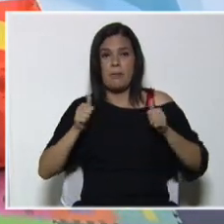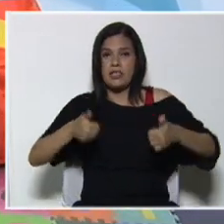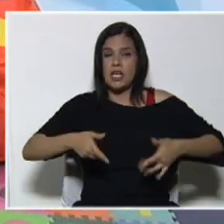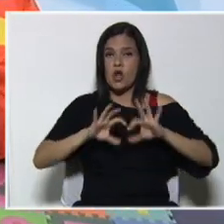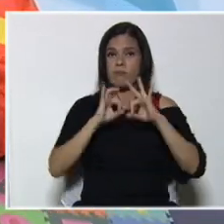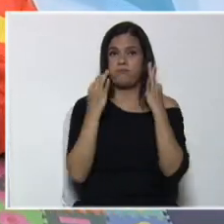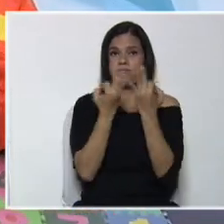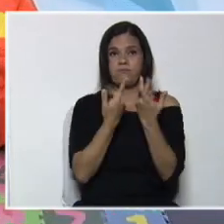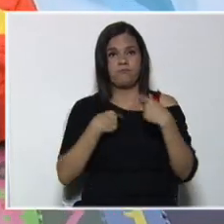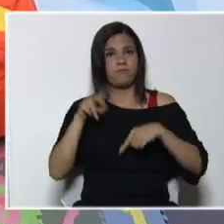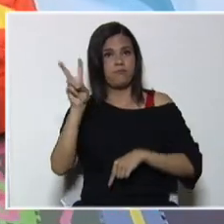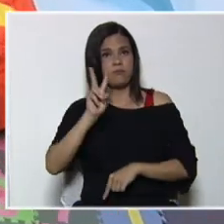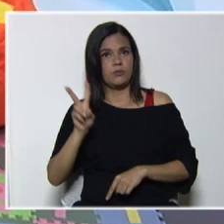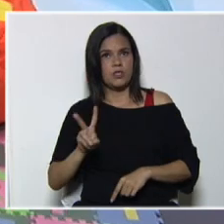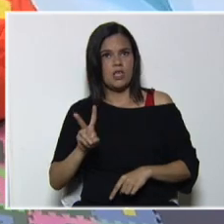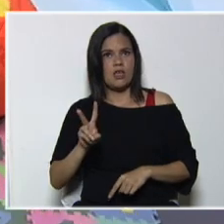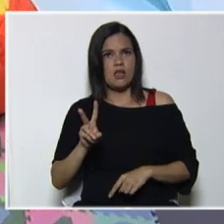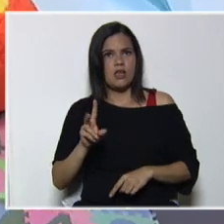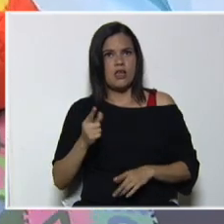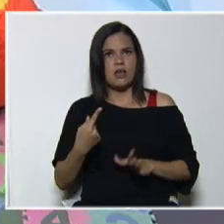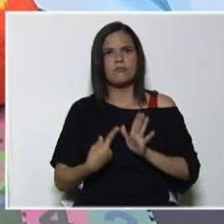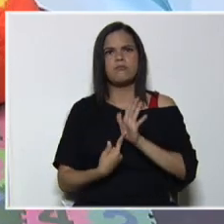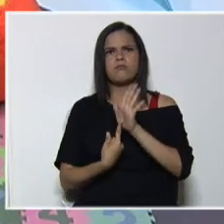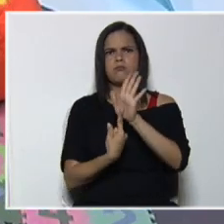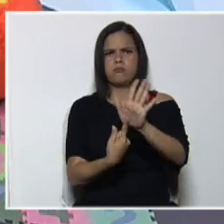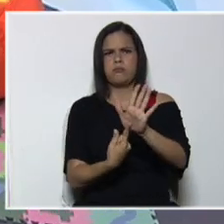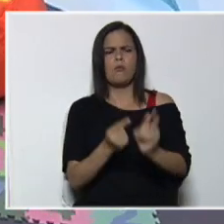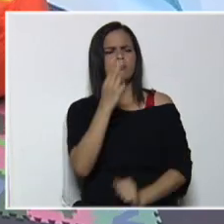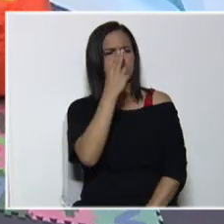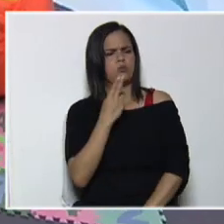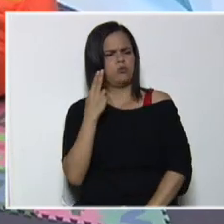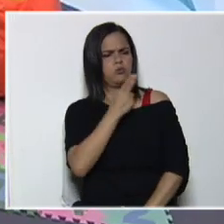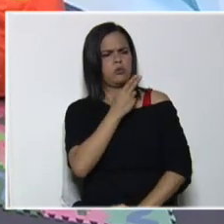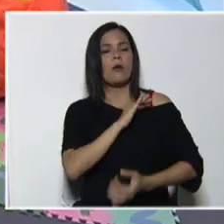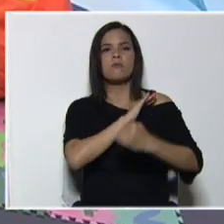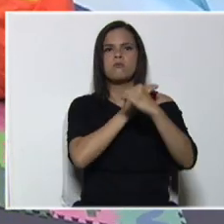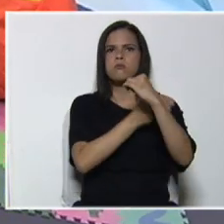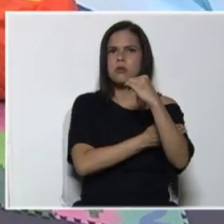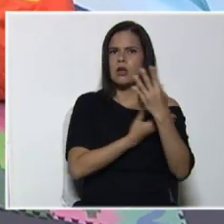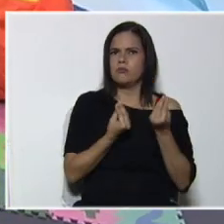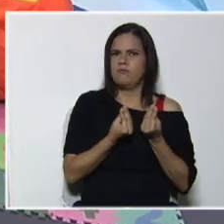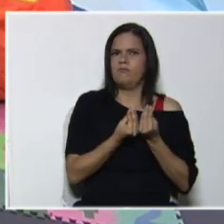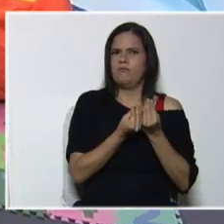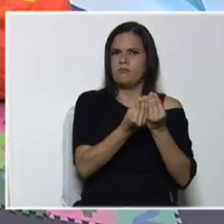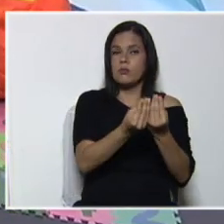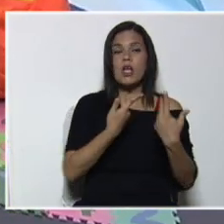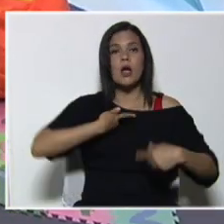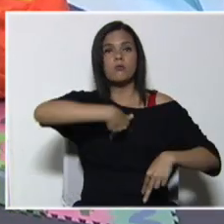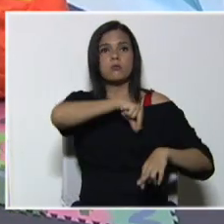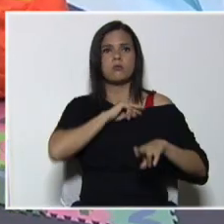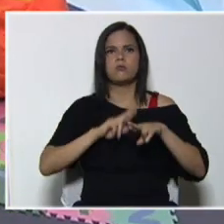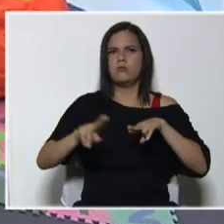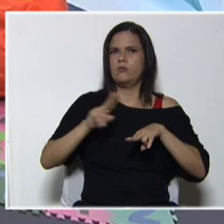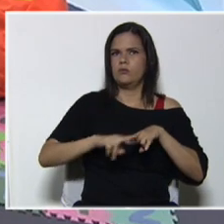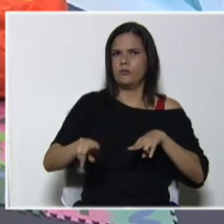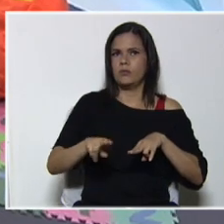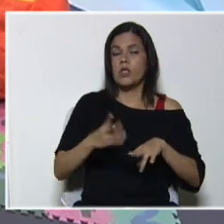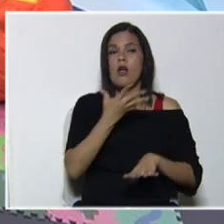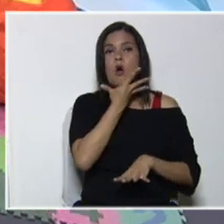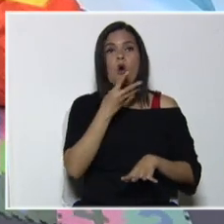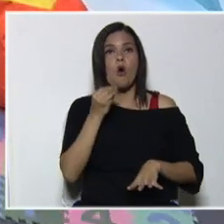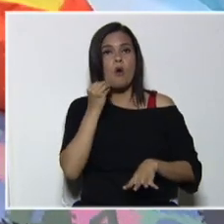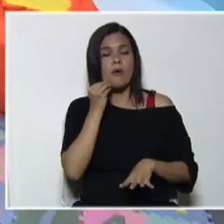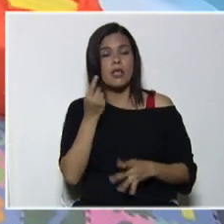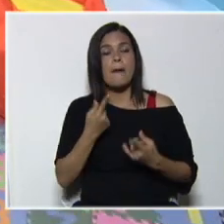familia venezolana que ha demostrado compromiso, esfuerzo y acompañamiento a nuestros niños, niñas y